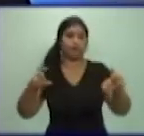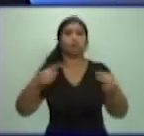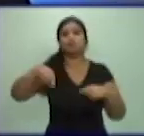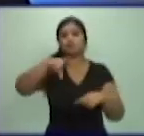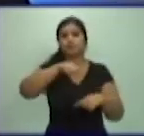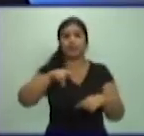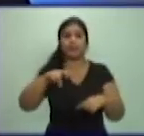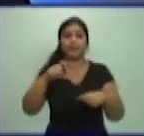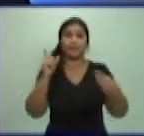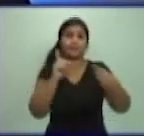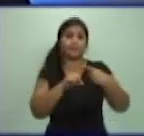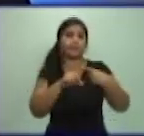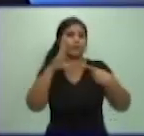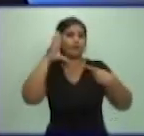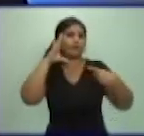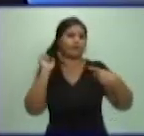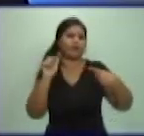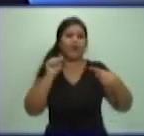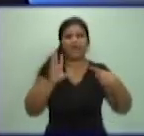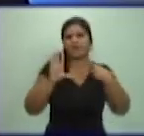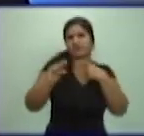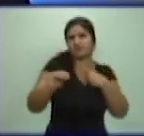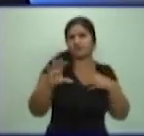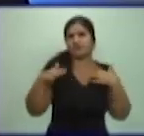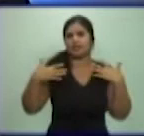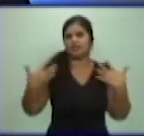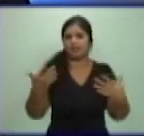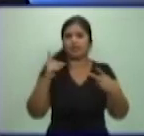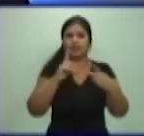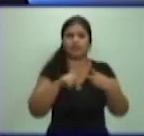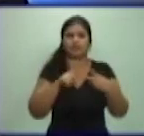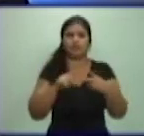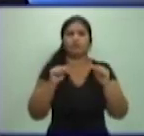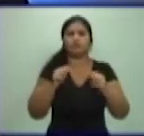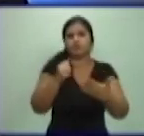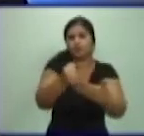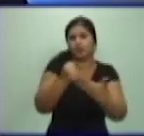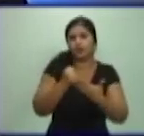qué me sirve ese texto? Veamos el siguiente esquema.